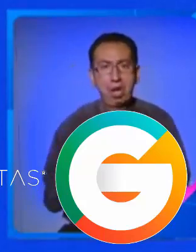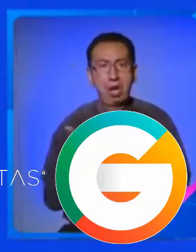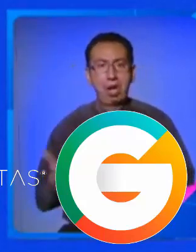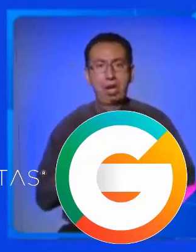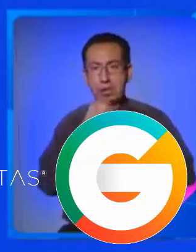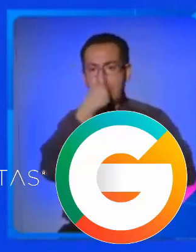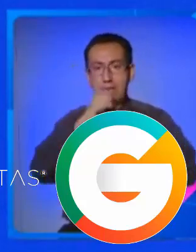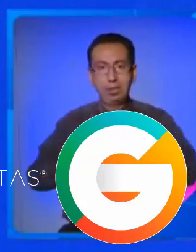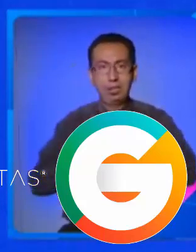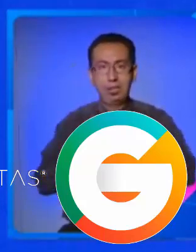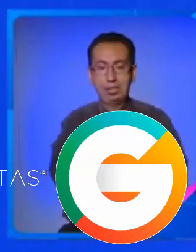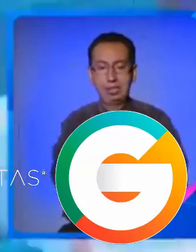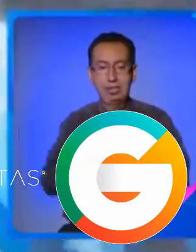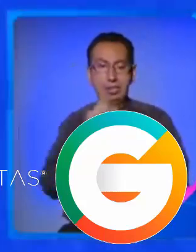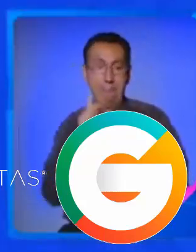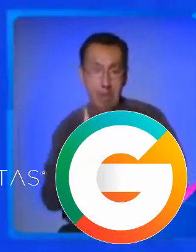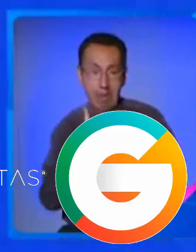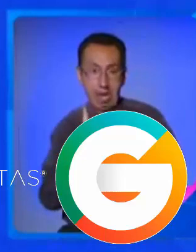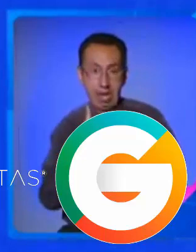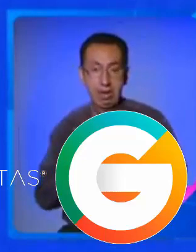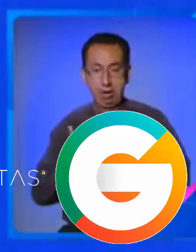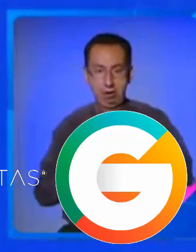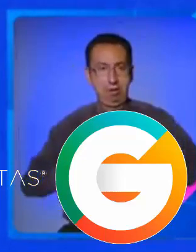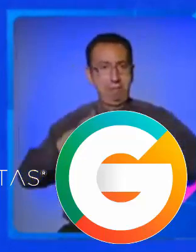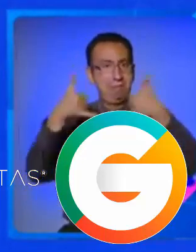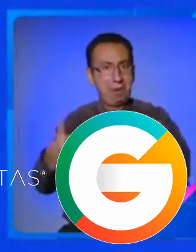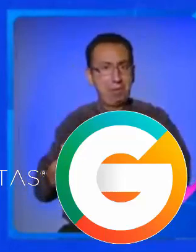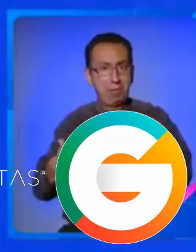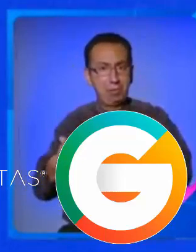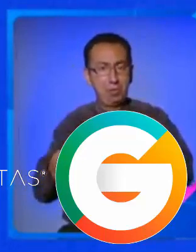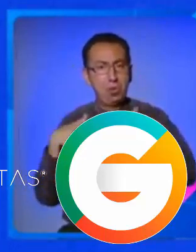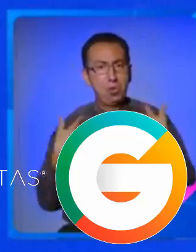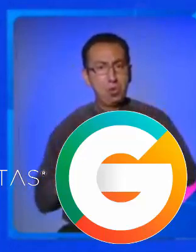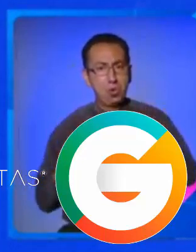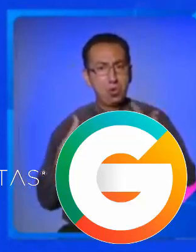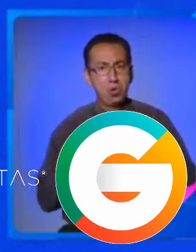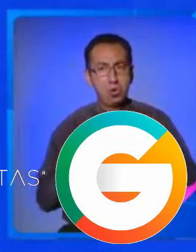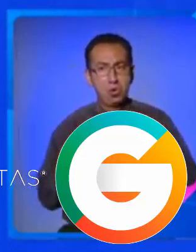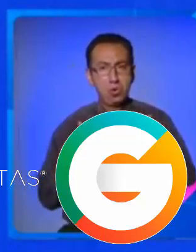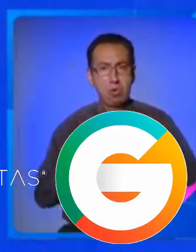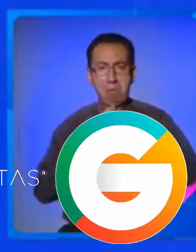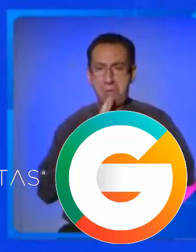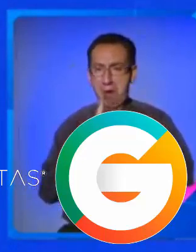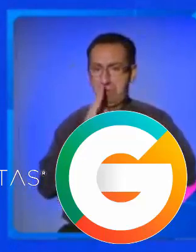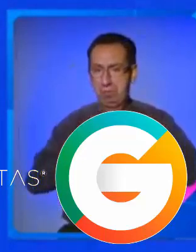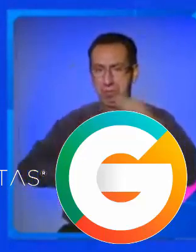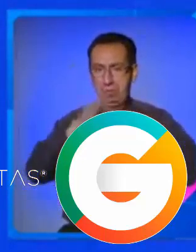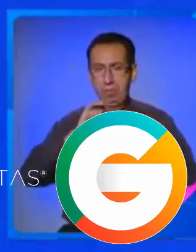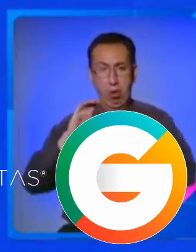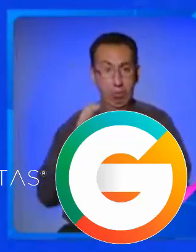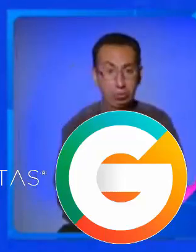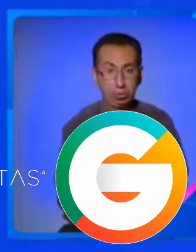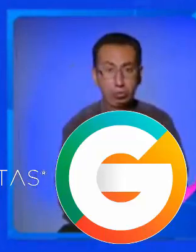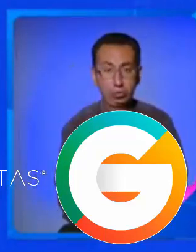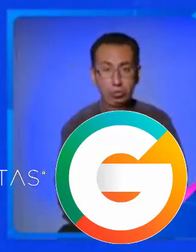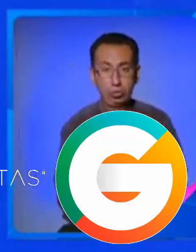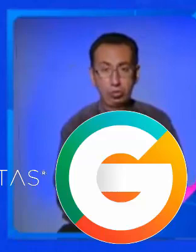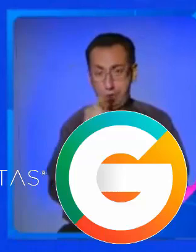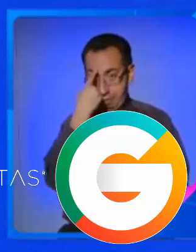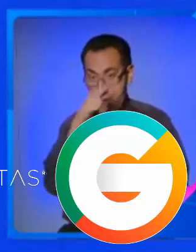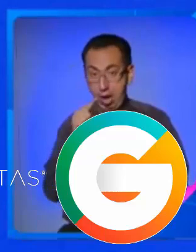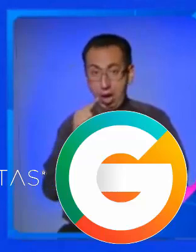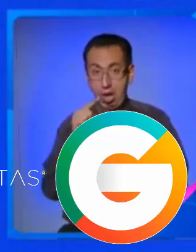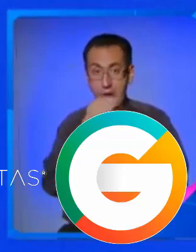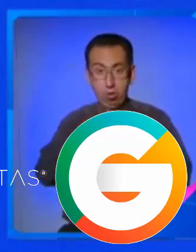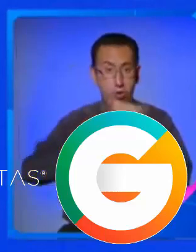Seguridad Pública de Guanajuato recibió el premio Triple Arco. Es un máximo reconocimiento que otorga la Comisión de Acreditación para las